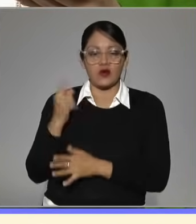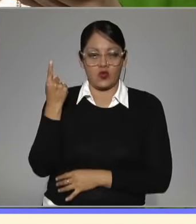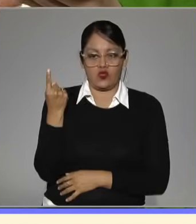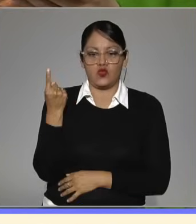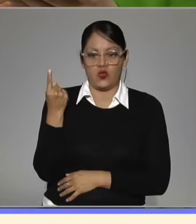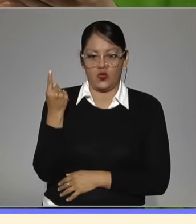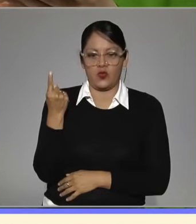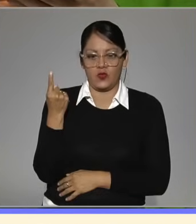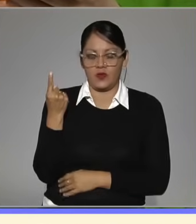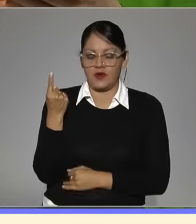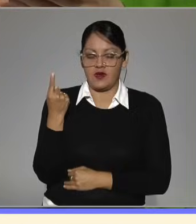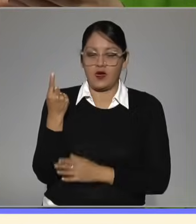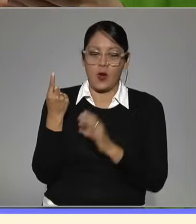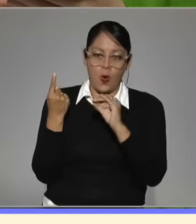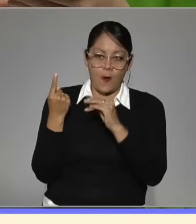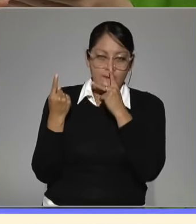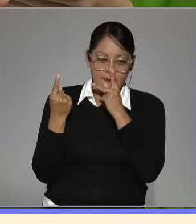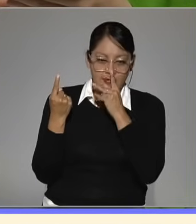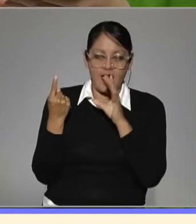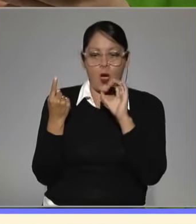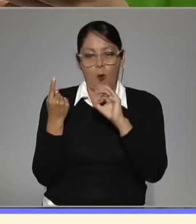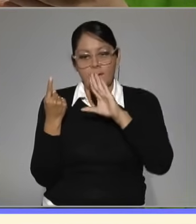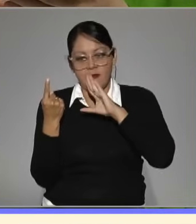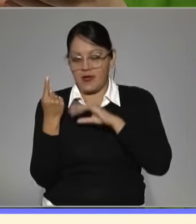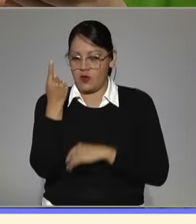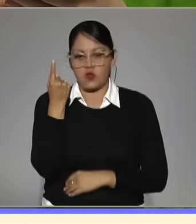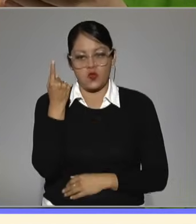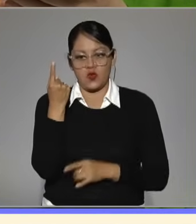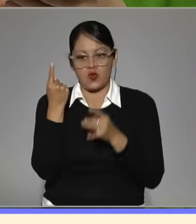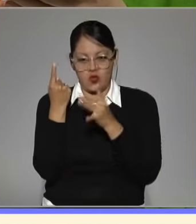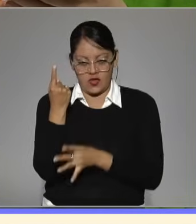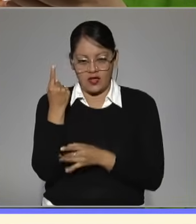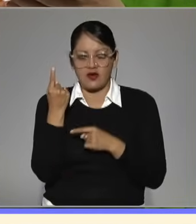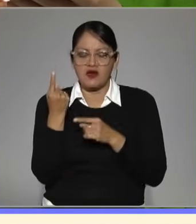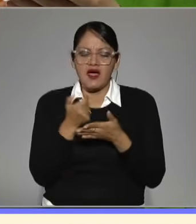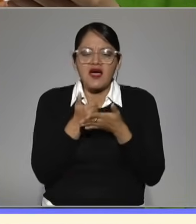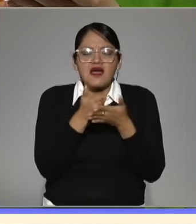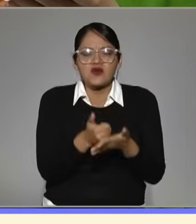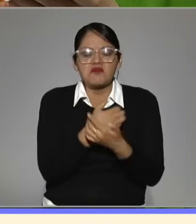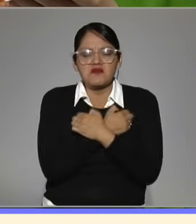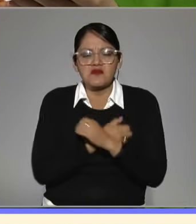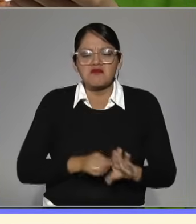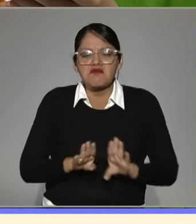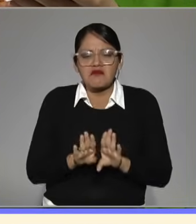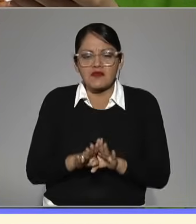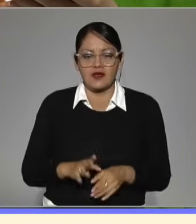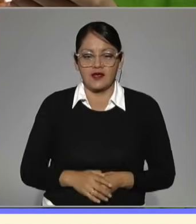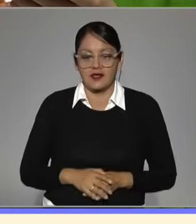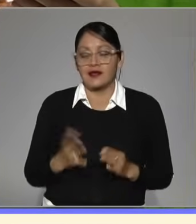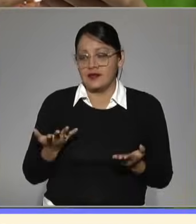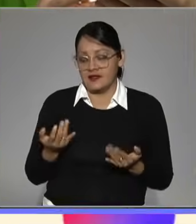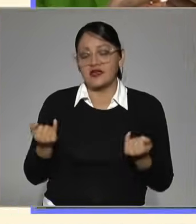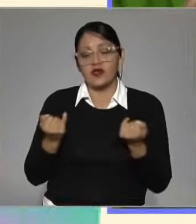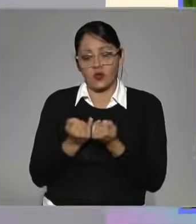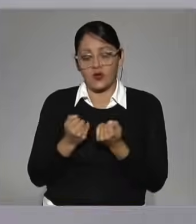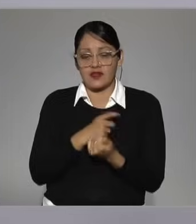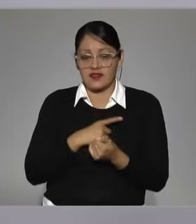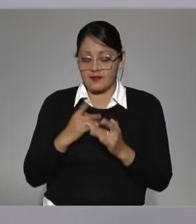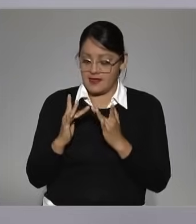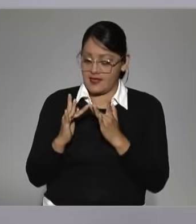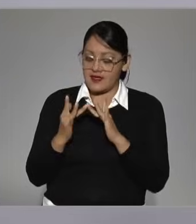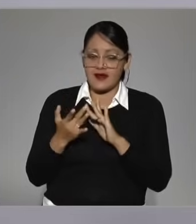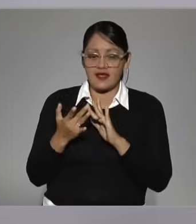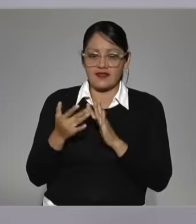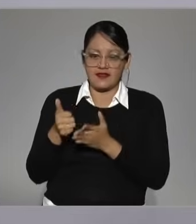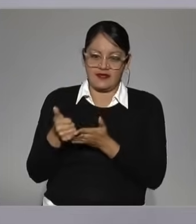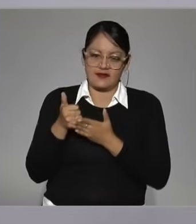Muy buena pregunta. Yo creo que ahí sí haciéndose de redes de apoyo, sea la tribu, que es esta familia de elección que